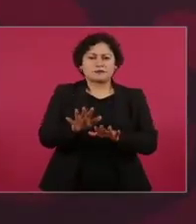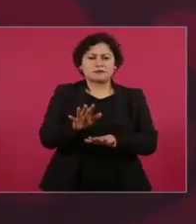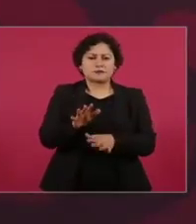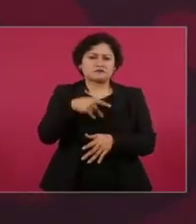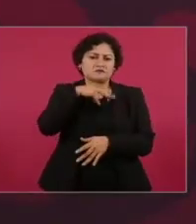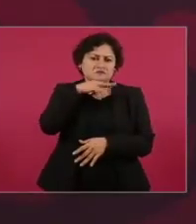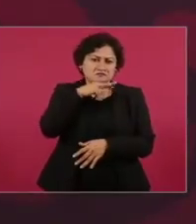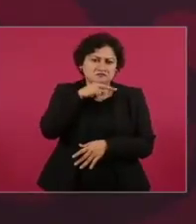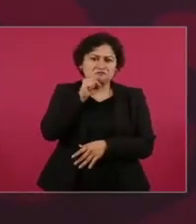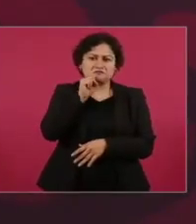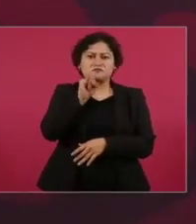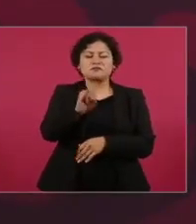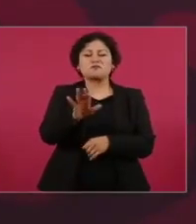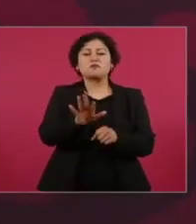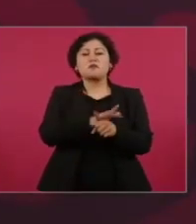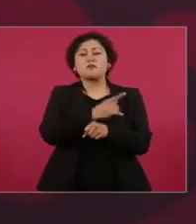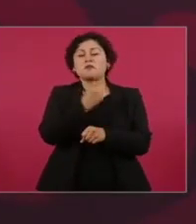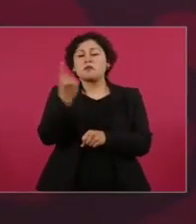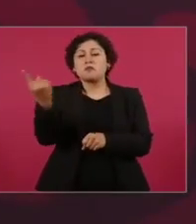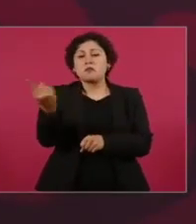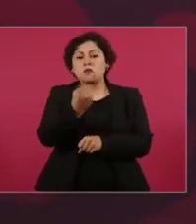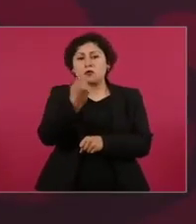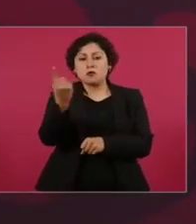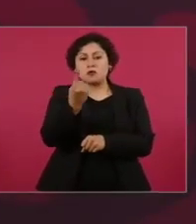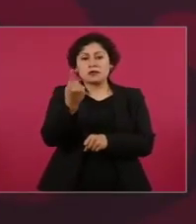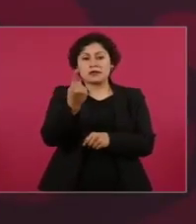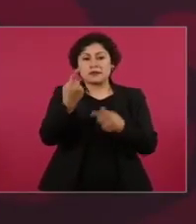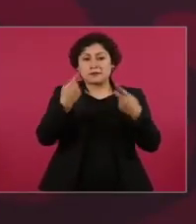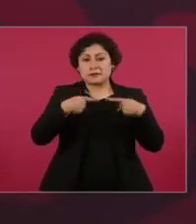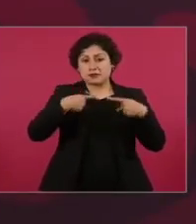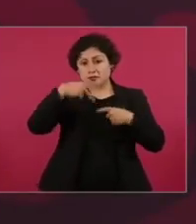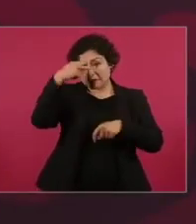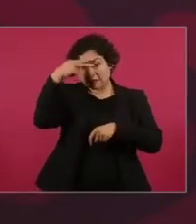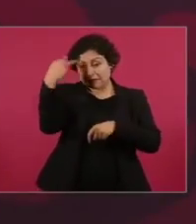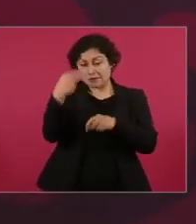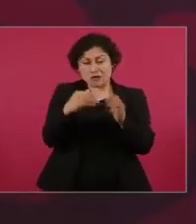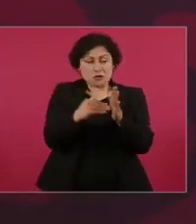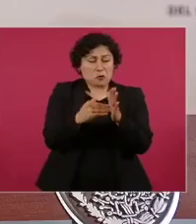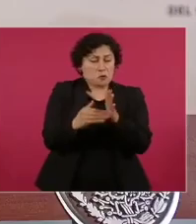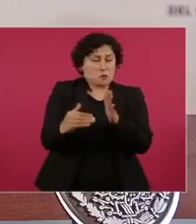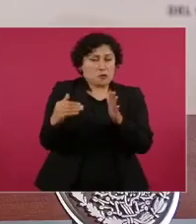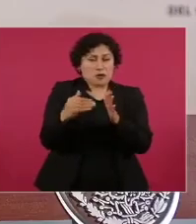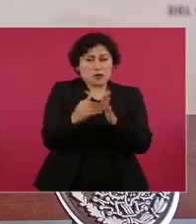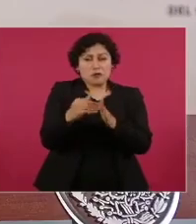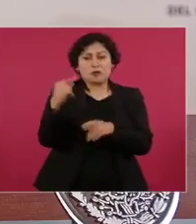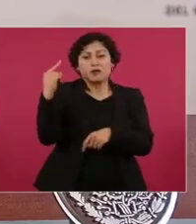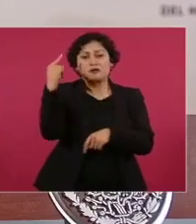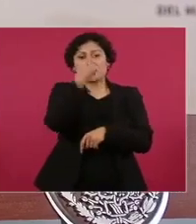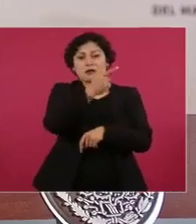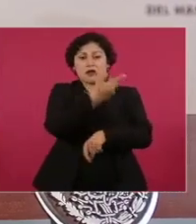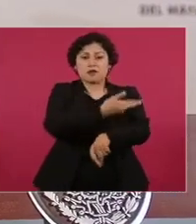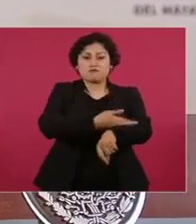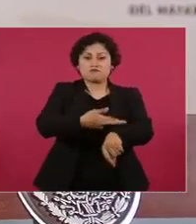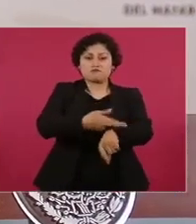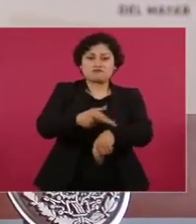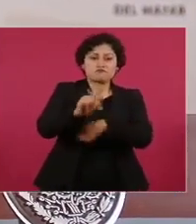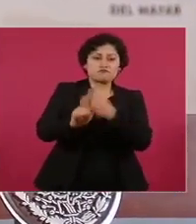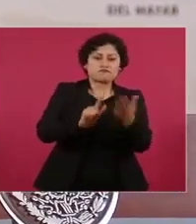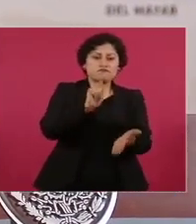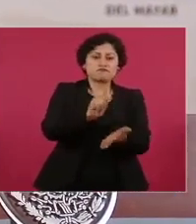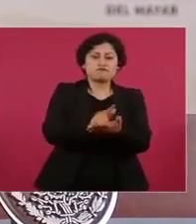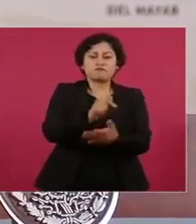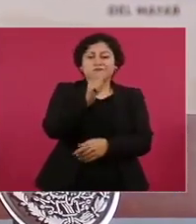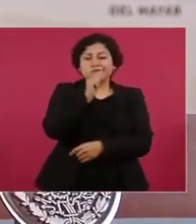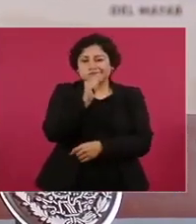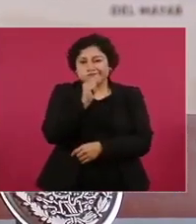porque hay millones de mexicanos que no han sido regularizados, a pesar de que llevan años